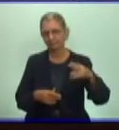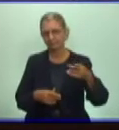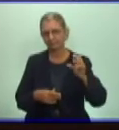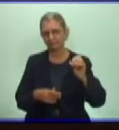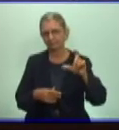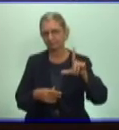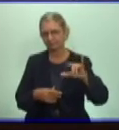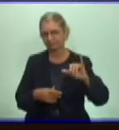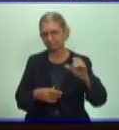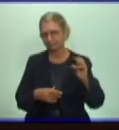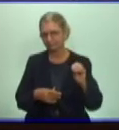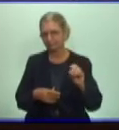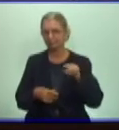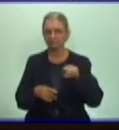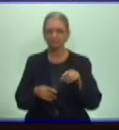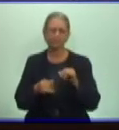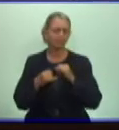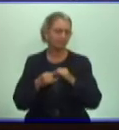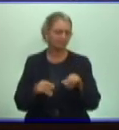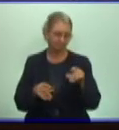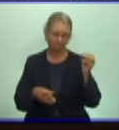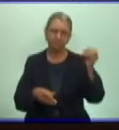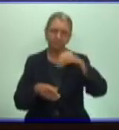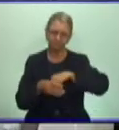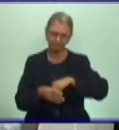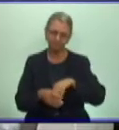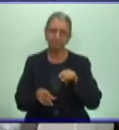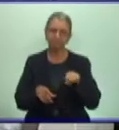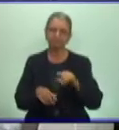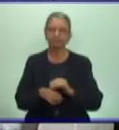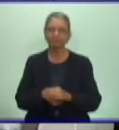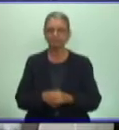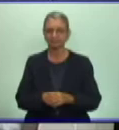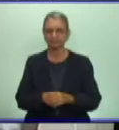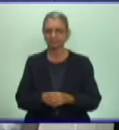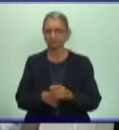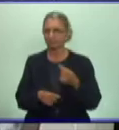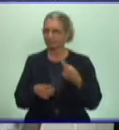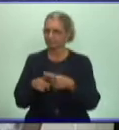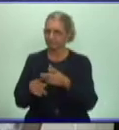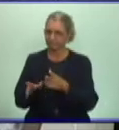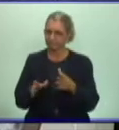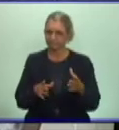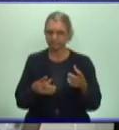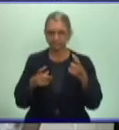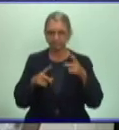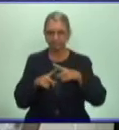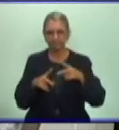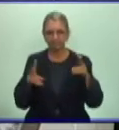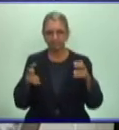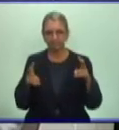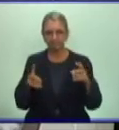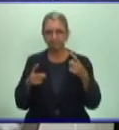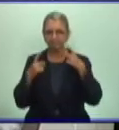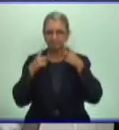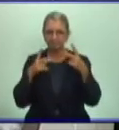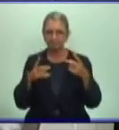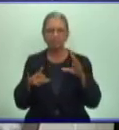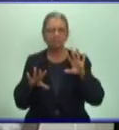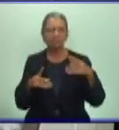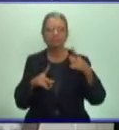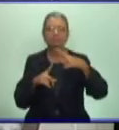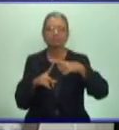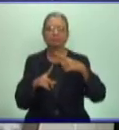servirle como referencia para los anexos de los alumnos. Un tema también muy importante en todo esto del sistema tiene que ver con las tecnologías. Sí, cuáles son